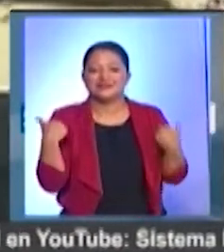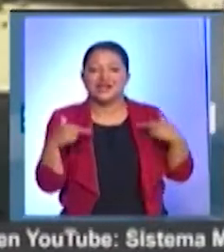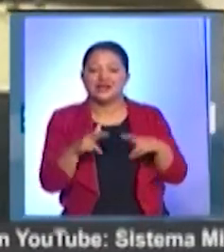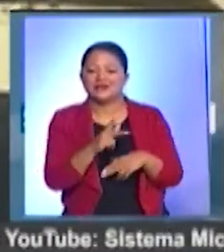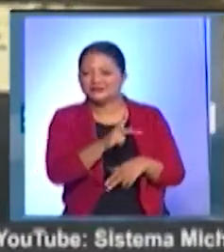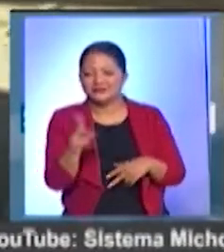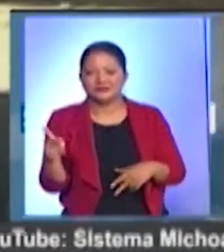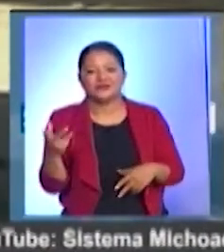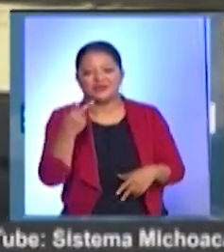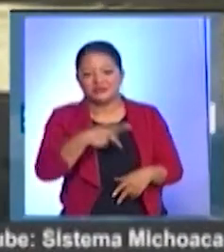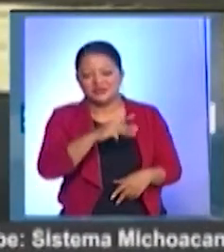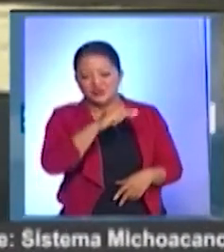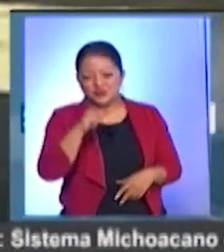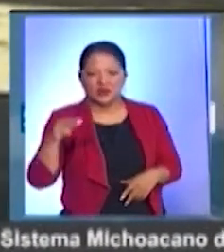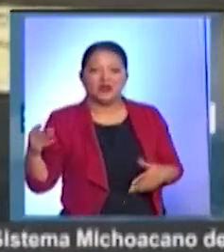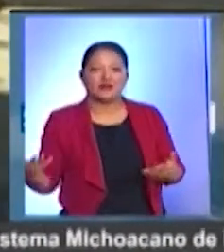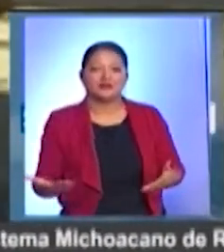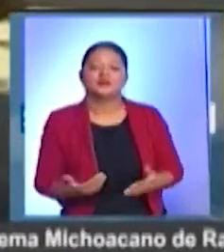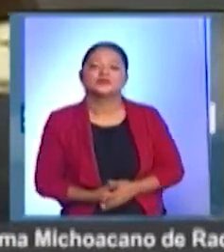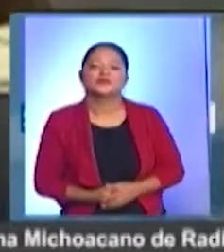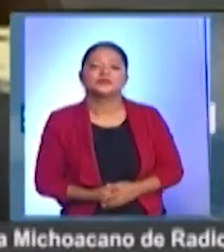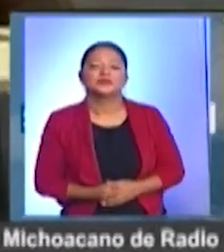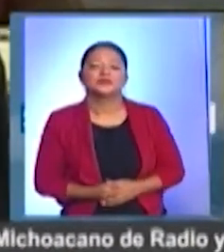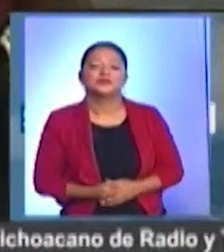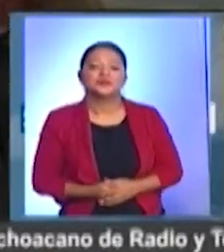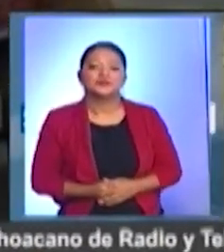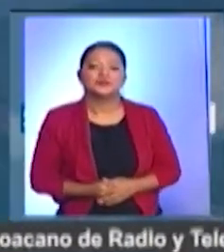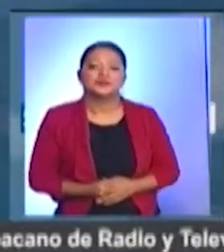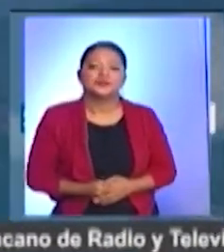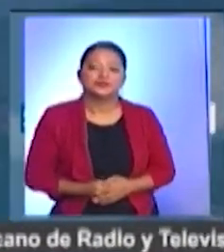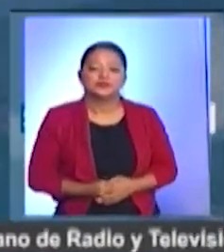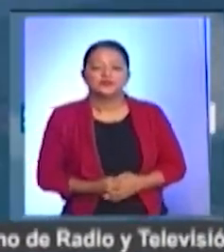información de mayra hurtado sm noticias